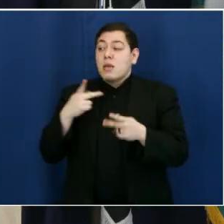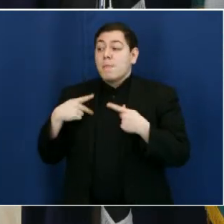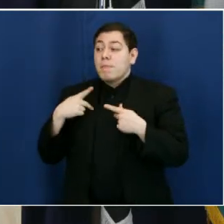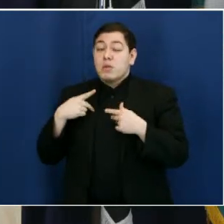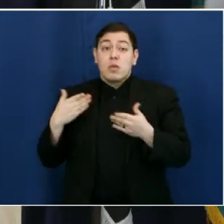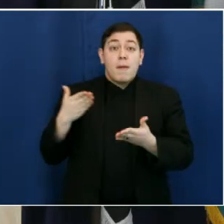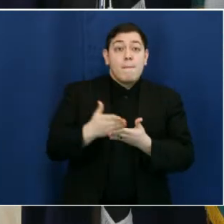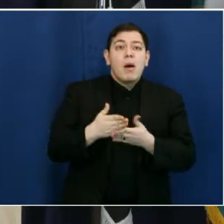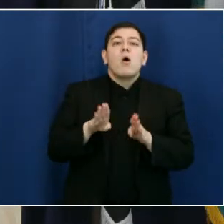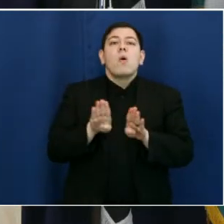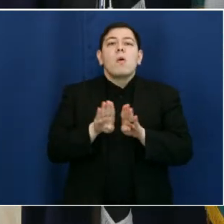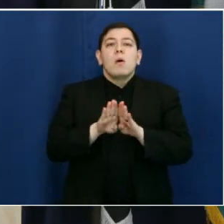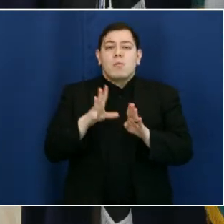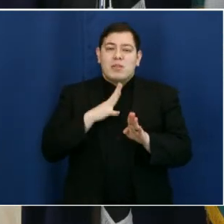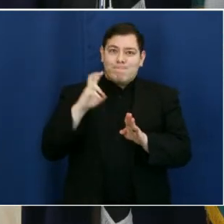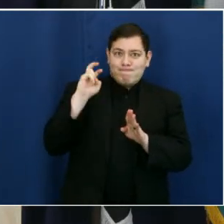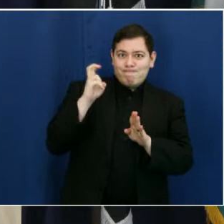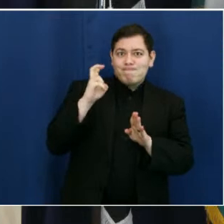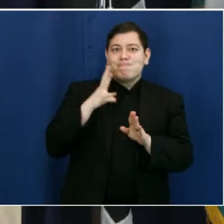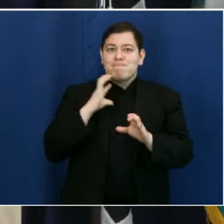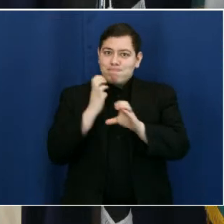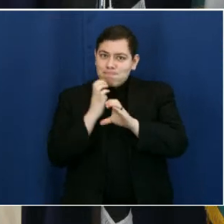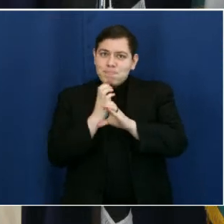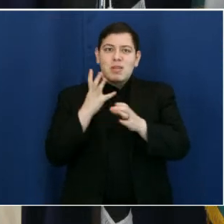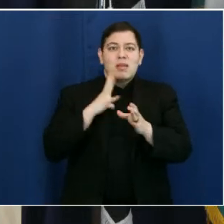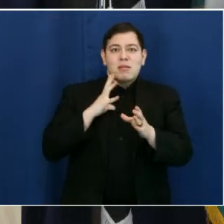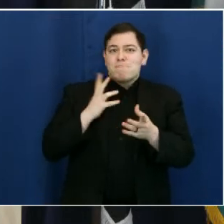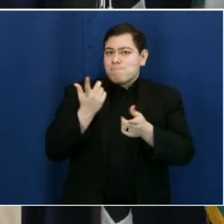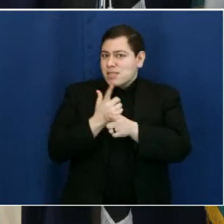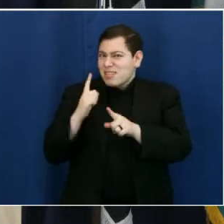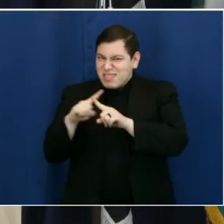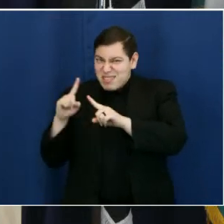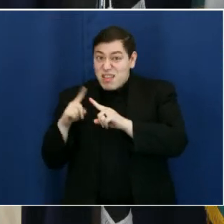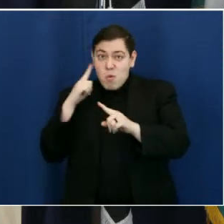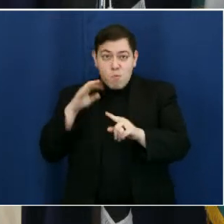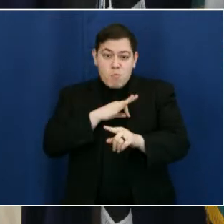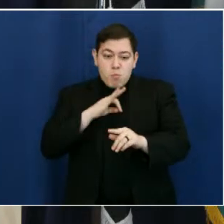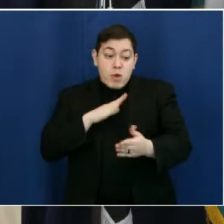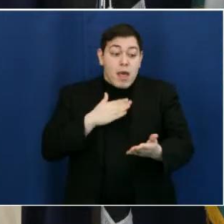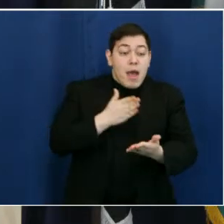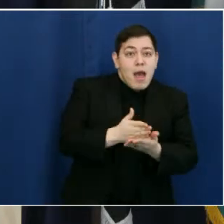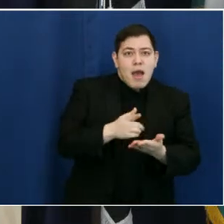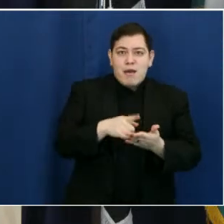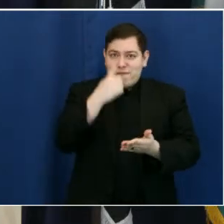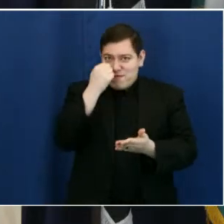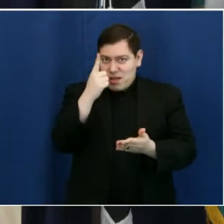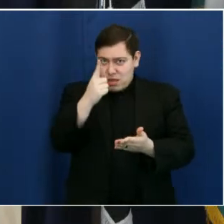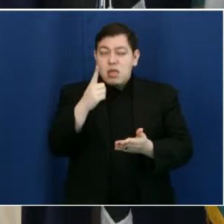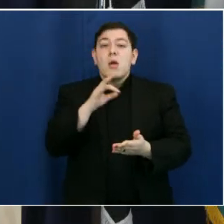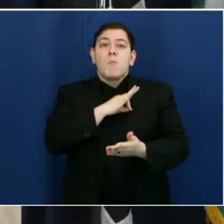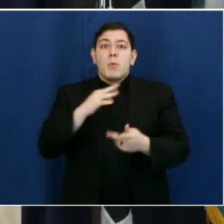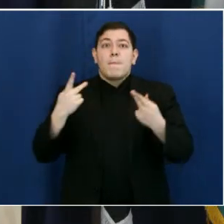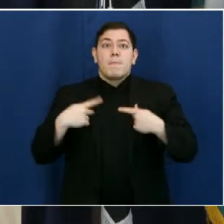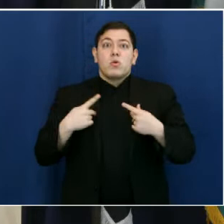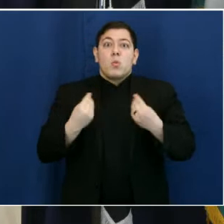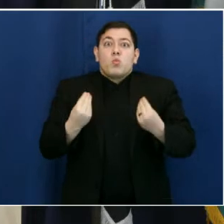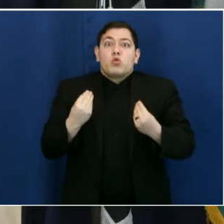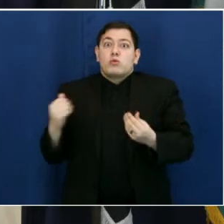transporte. Por eso esta superestación en Chula Vista es una cosa muy diferente de las que hemos hecho, ya que la gente va a poder